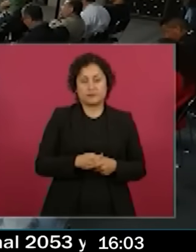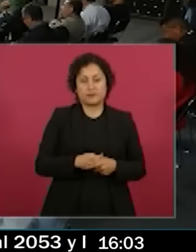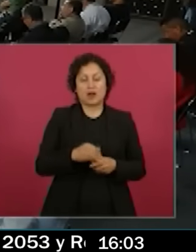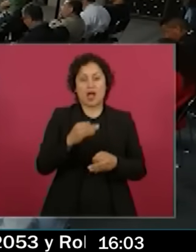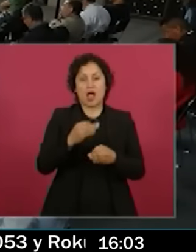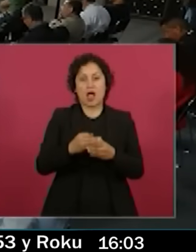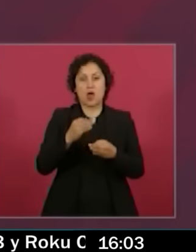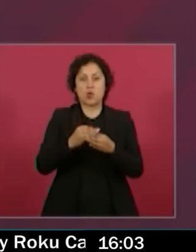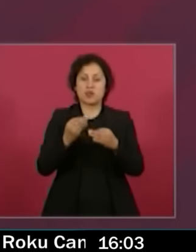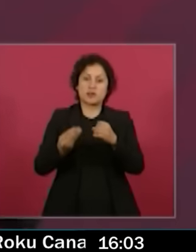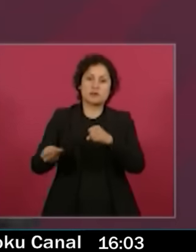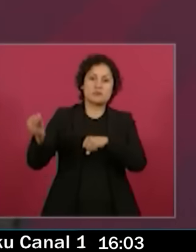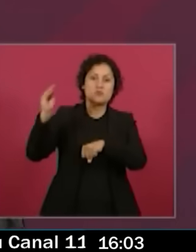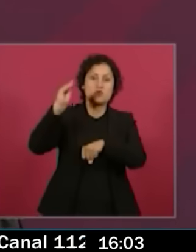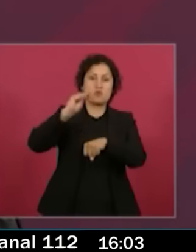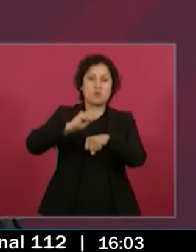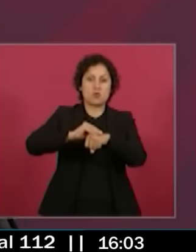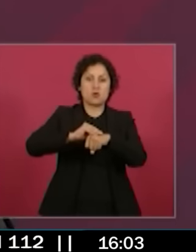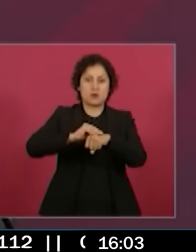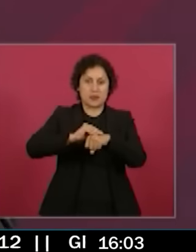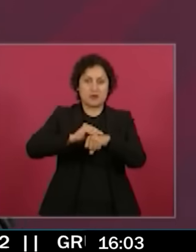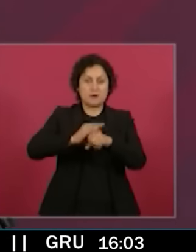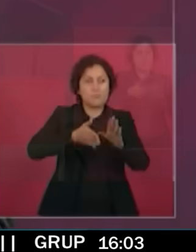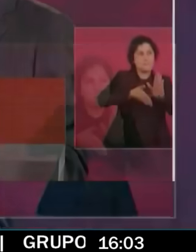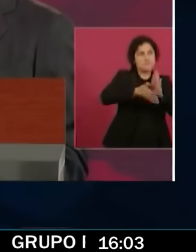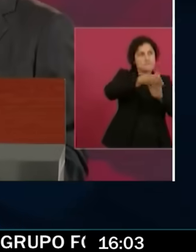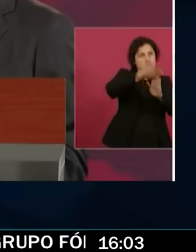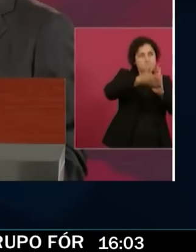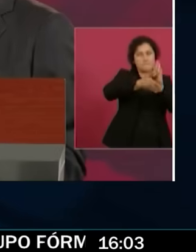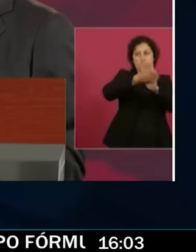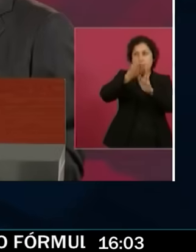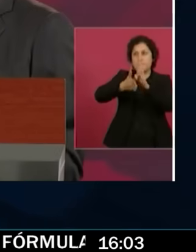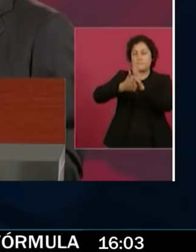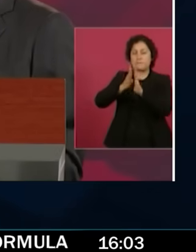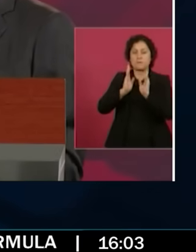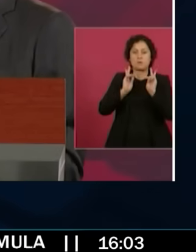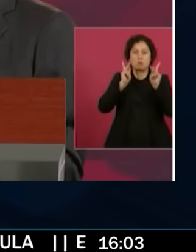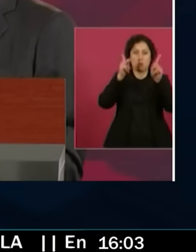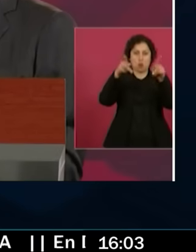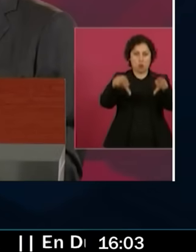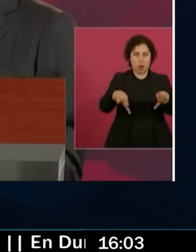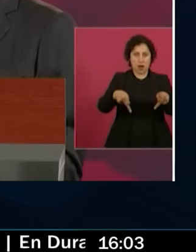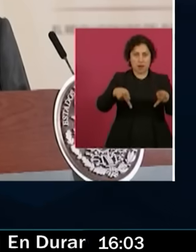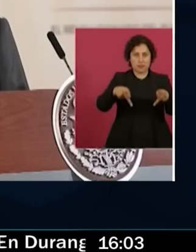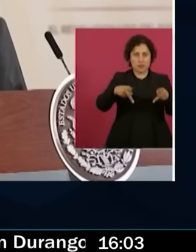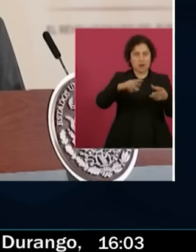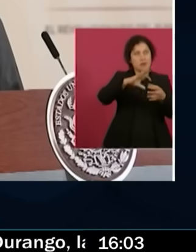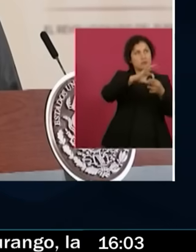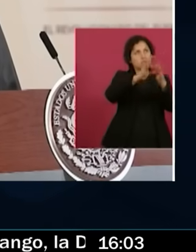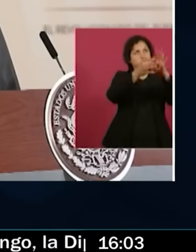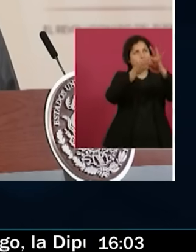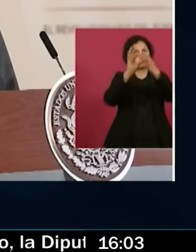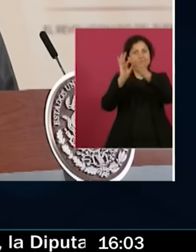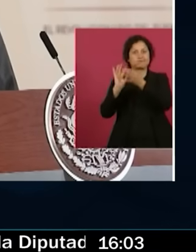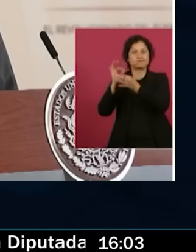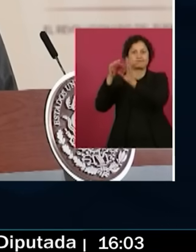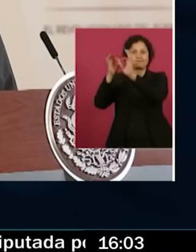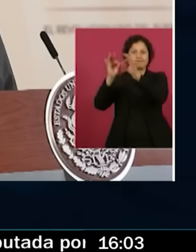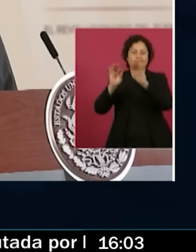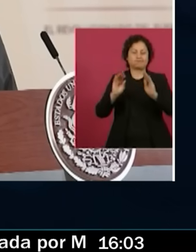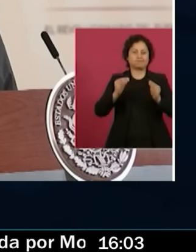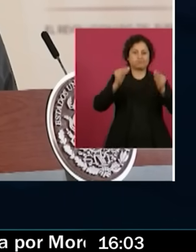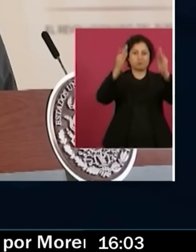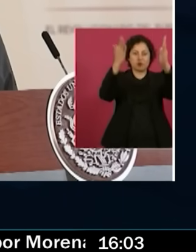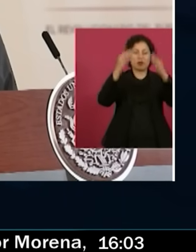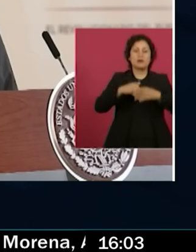presidente hablo de las promesas que pudo haber hecho Claudia sh como gobernante de la Ciudad de México las promesas que como jefa